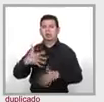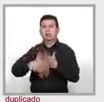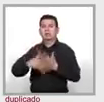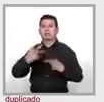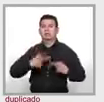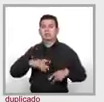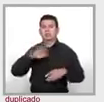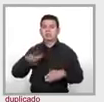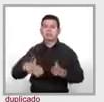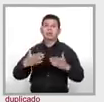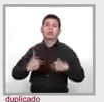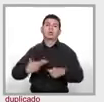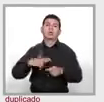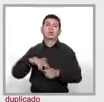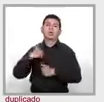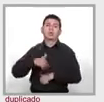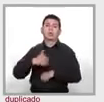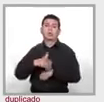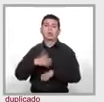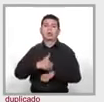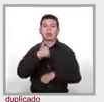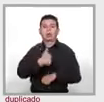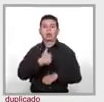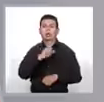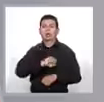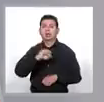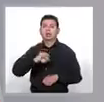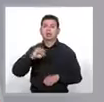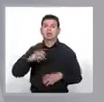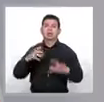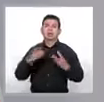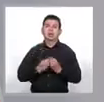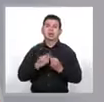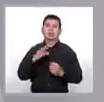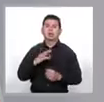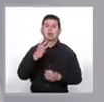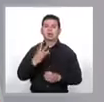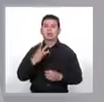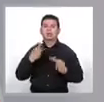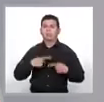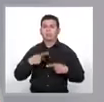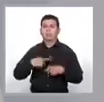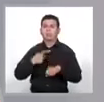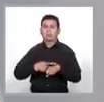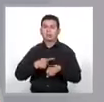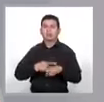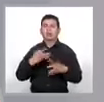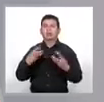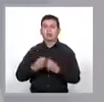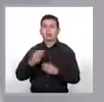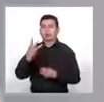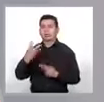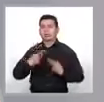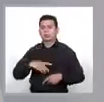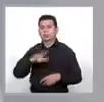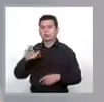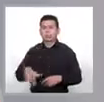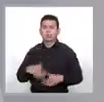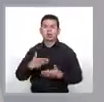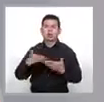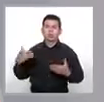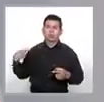defunciones, y en la jurisdicción sanitaria número 6, Sierra, confirmamos 43 casos con un total de 3 defunciones a